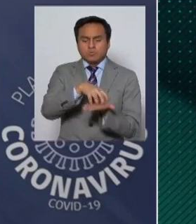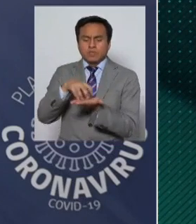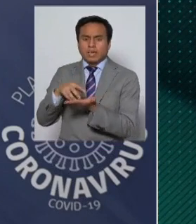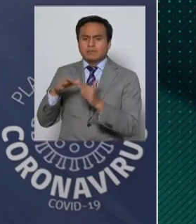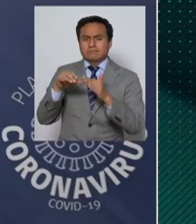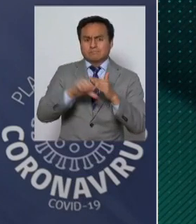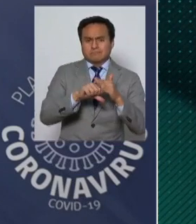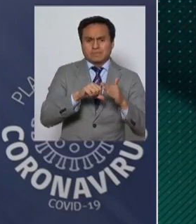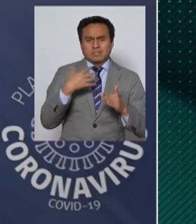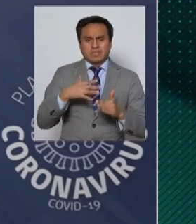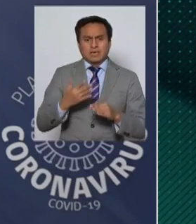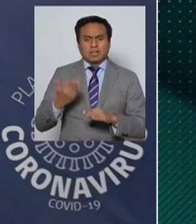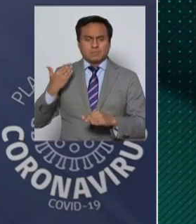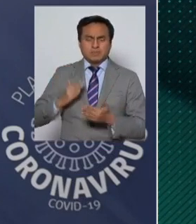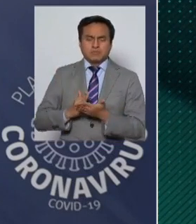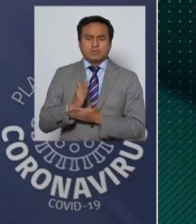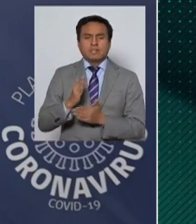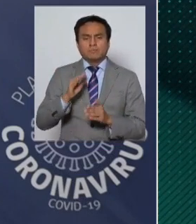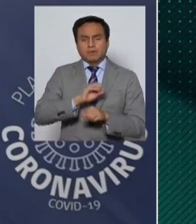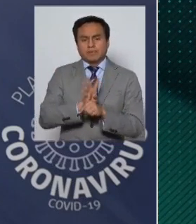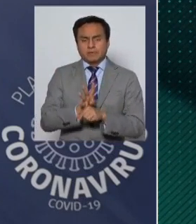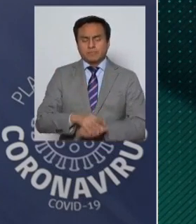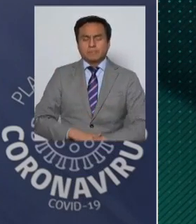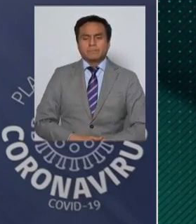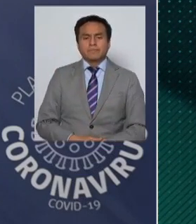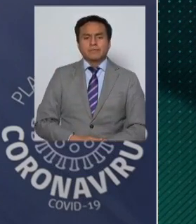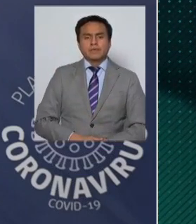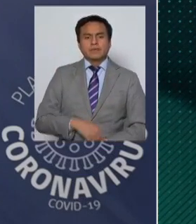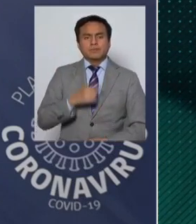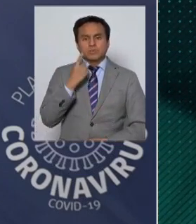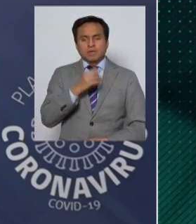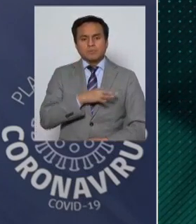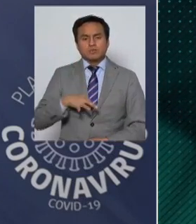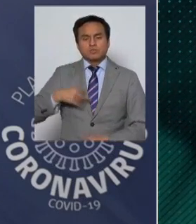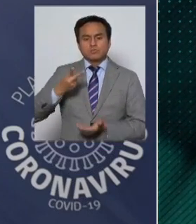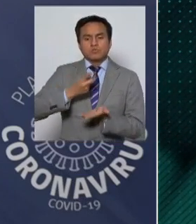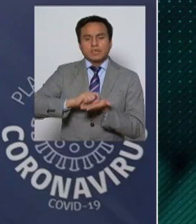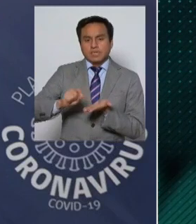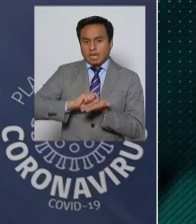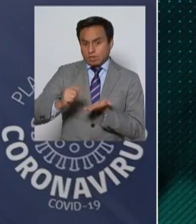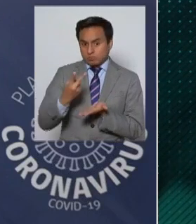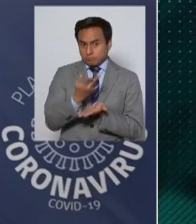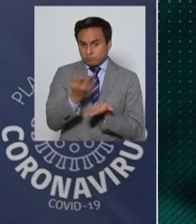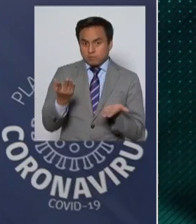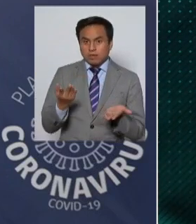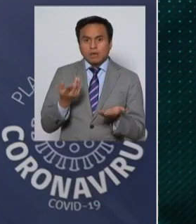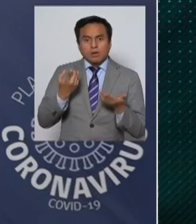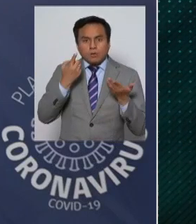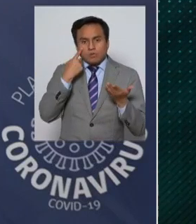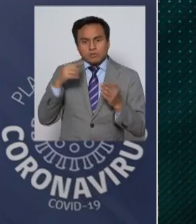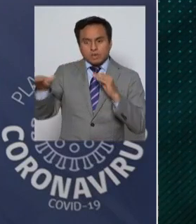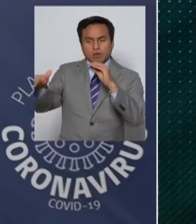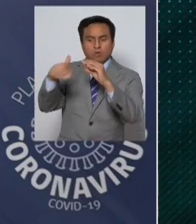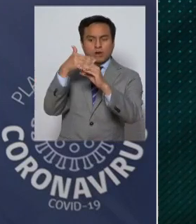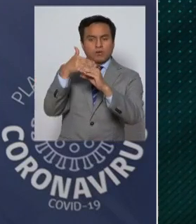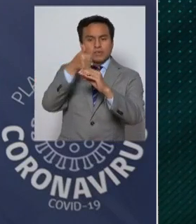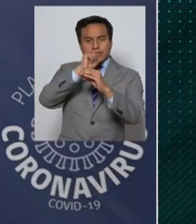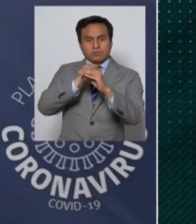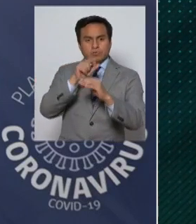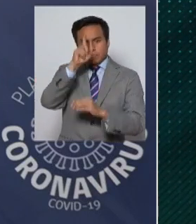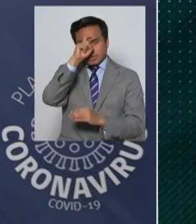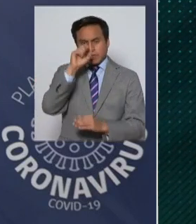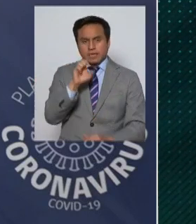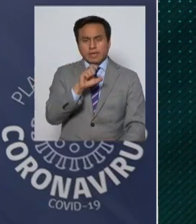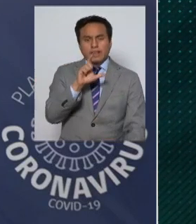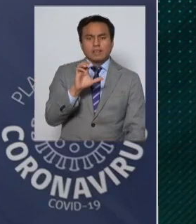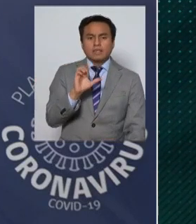ciudades al principio de esta pandemia. Ministros, subsecretarios, hoy día se conoce un correo interno del Hospital El